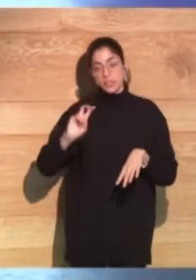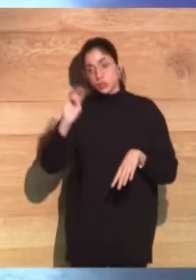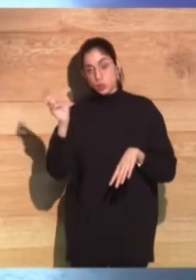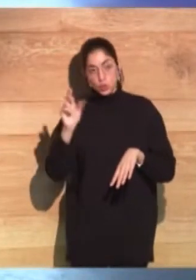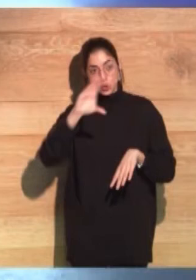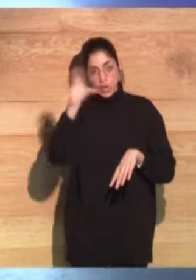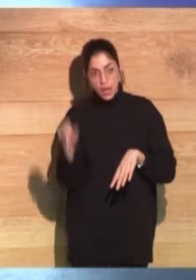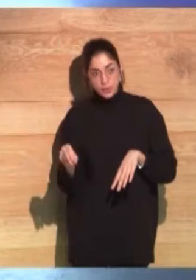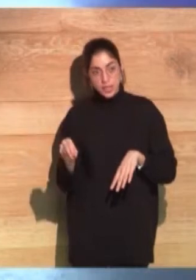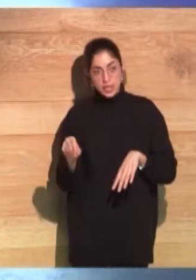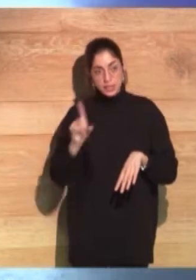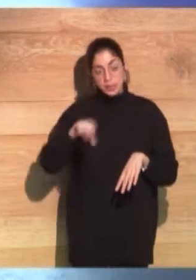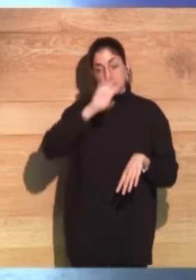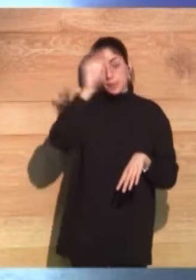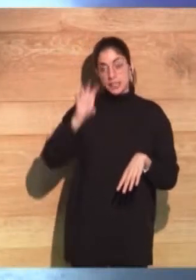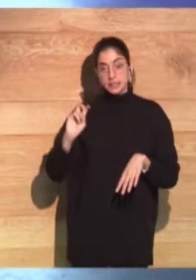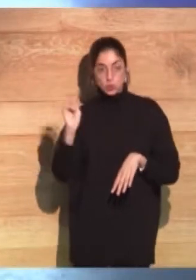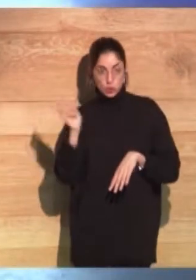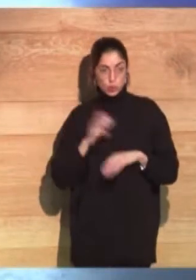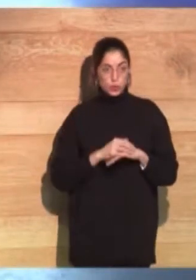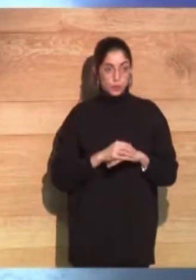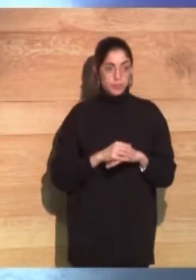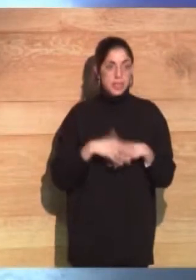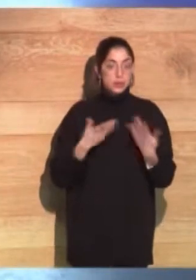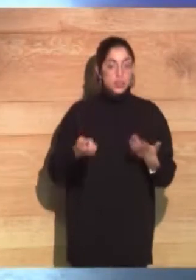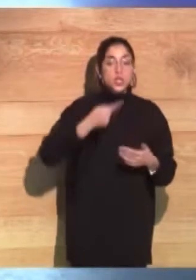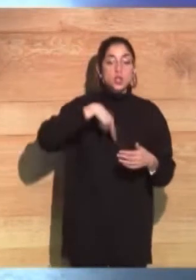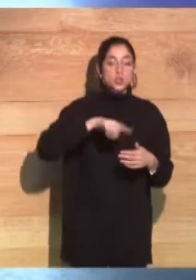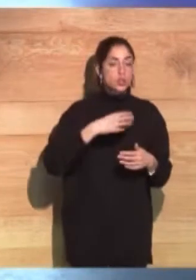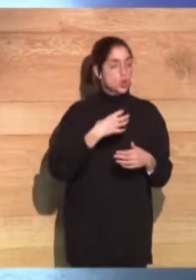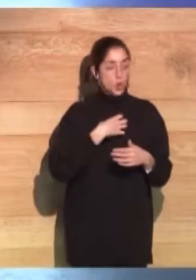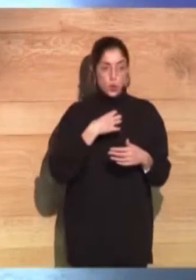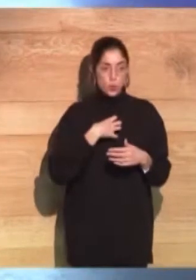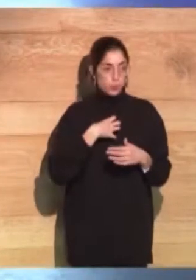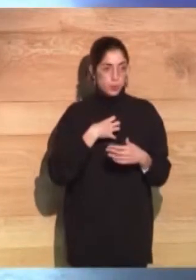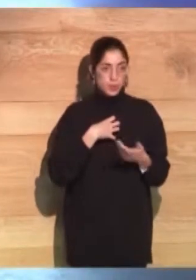y otros países también. Así que no hemos podido